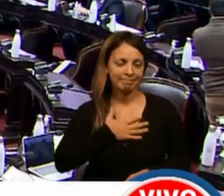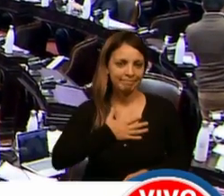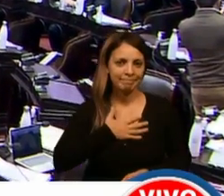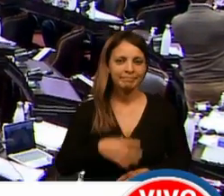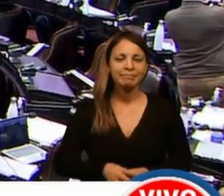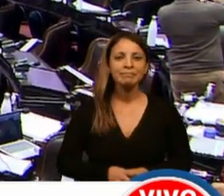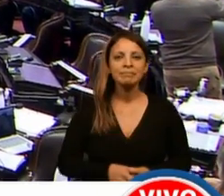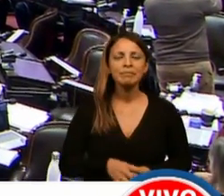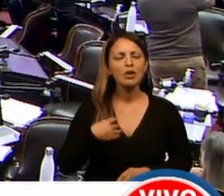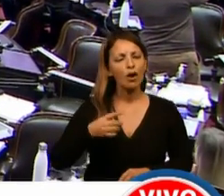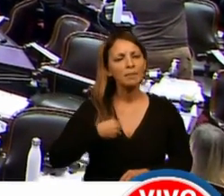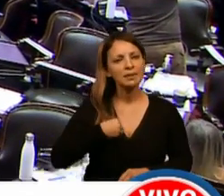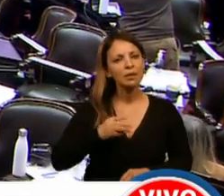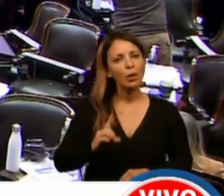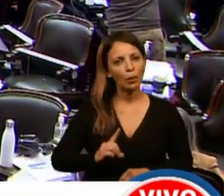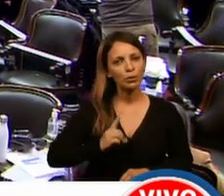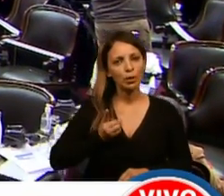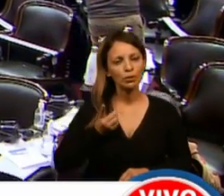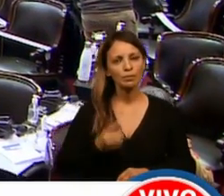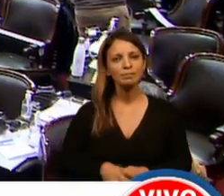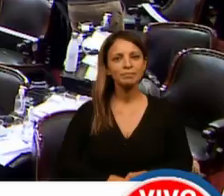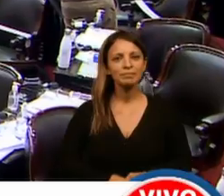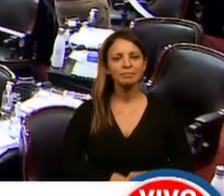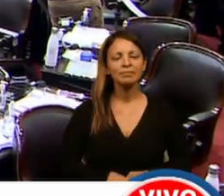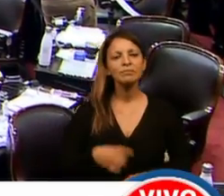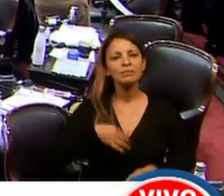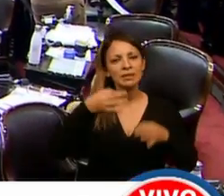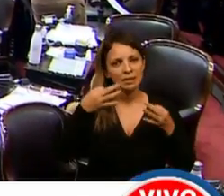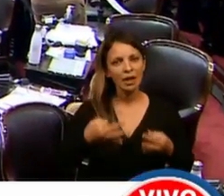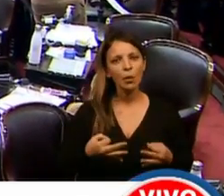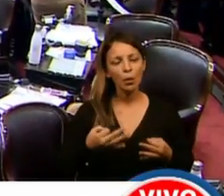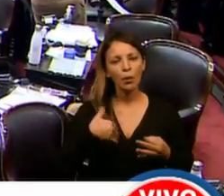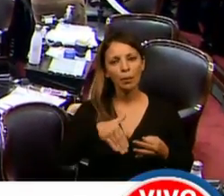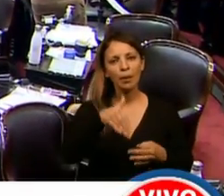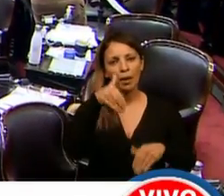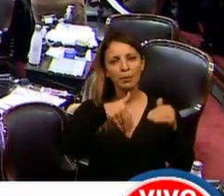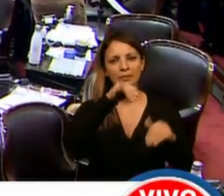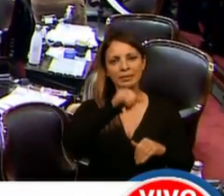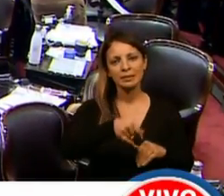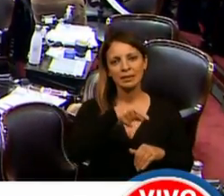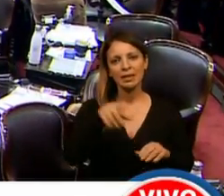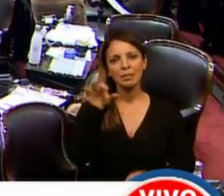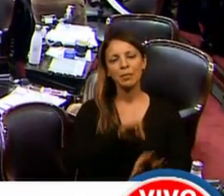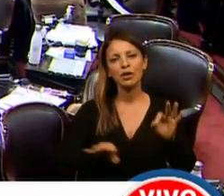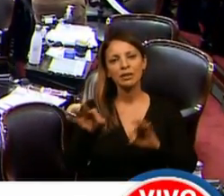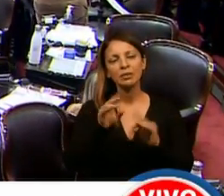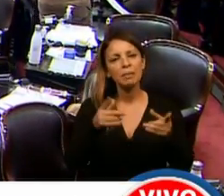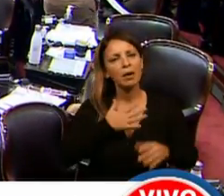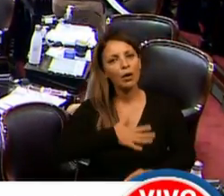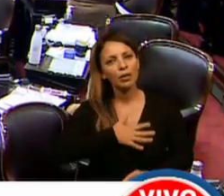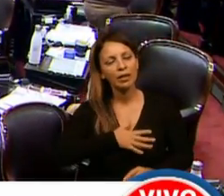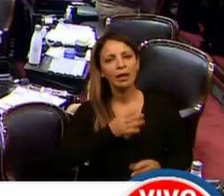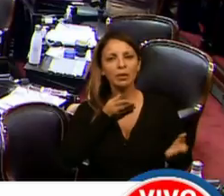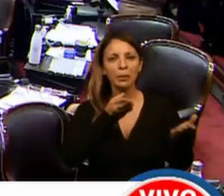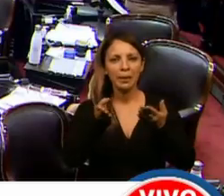más que orgulloso y con la firme decisión de acompañar este proyecto y contento por el beneficio que implica